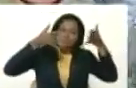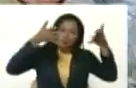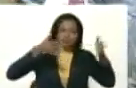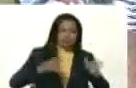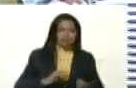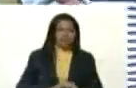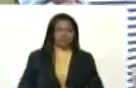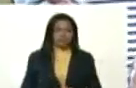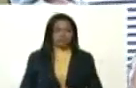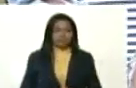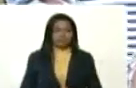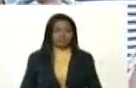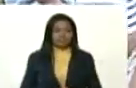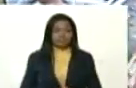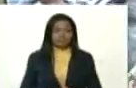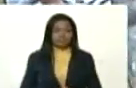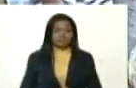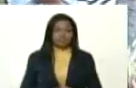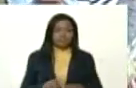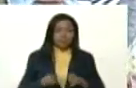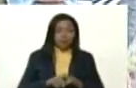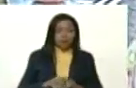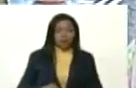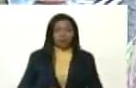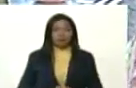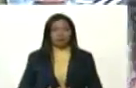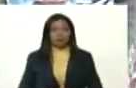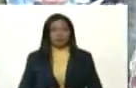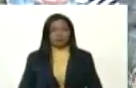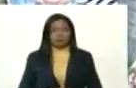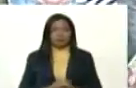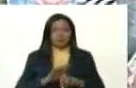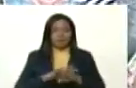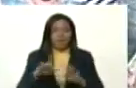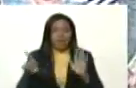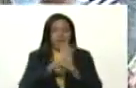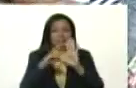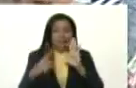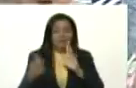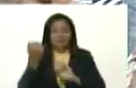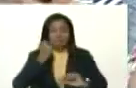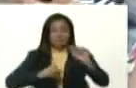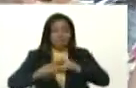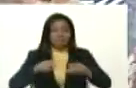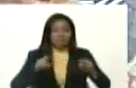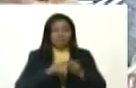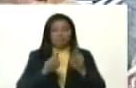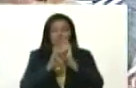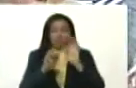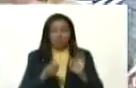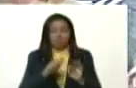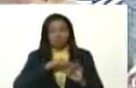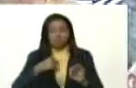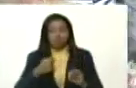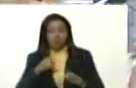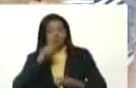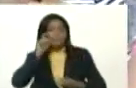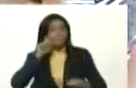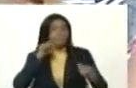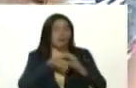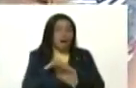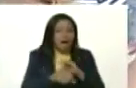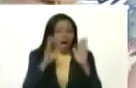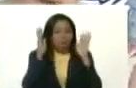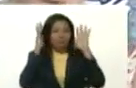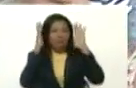todo para que ellas aprendan también lo que es las leyes que las defienden a ellas en el momento del parto,